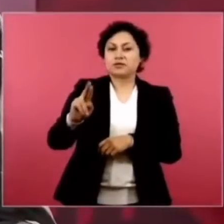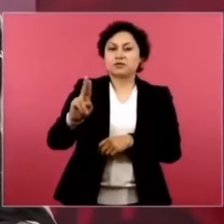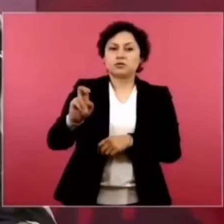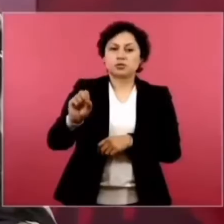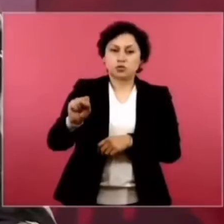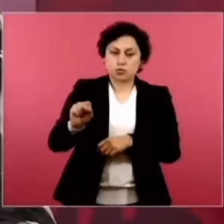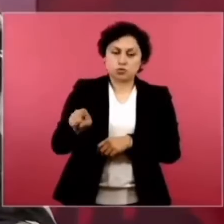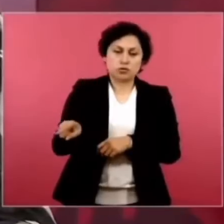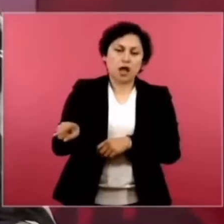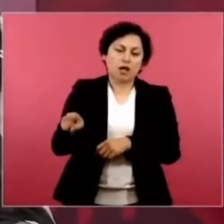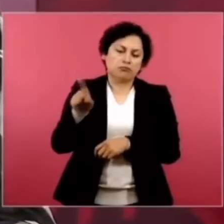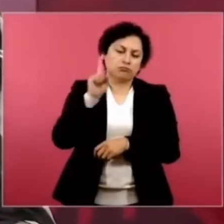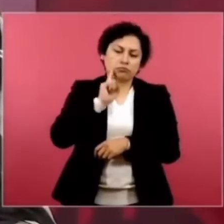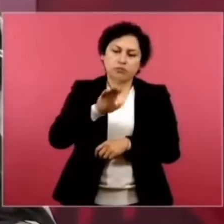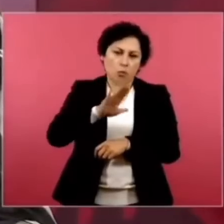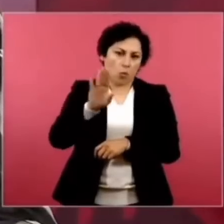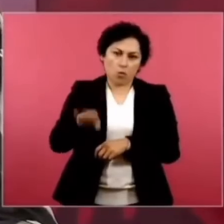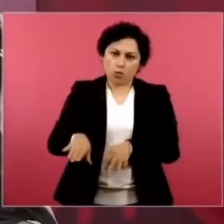la señora,